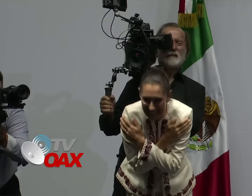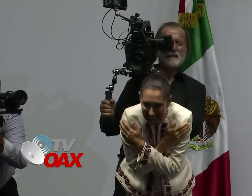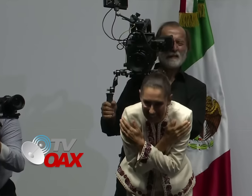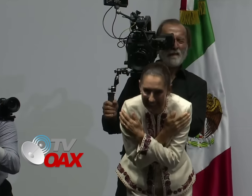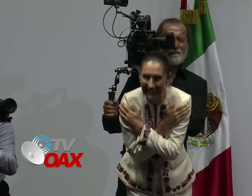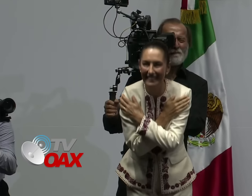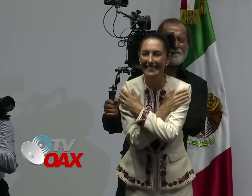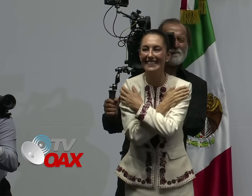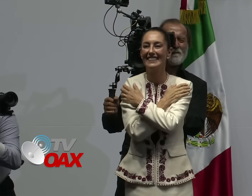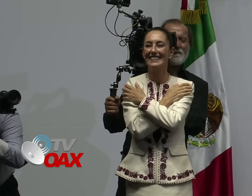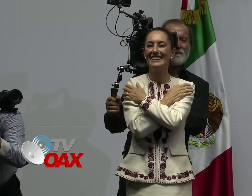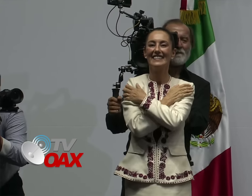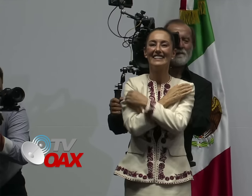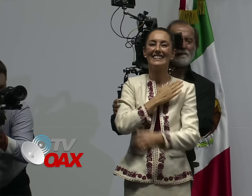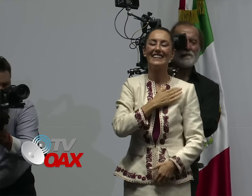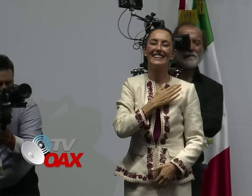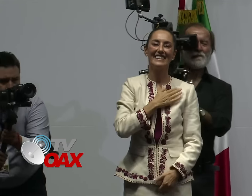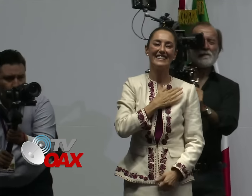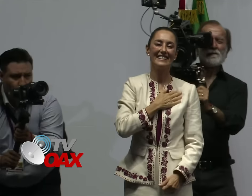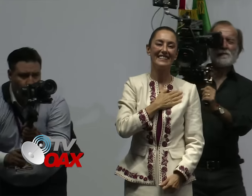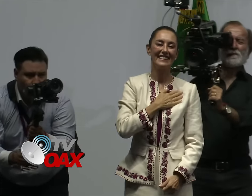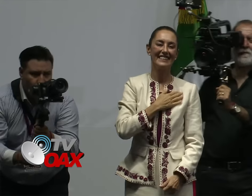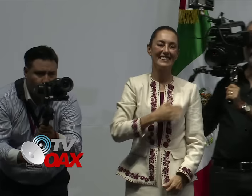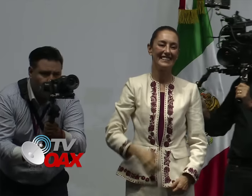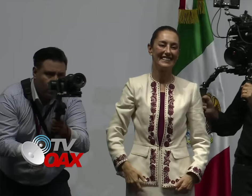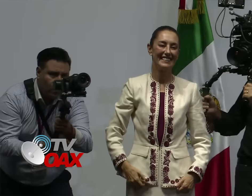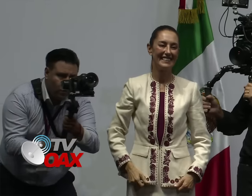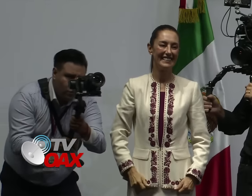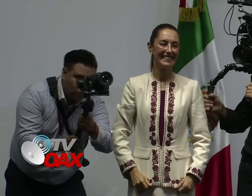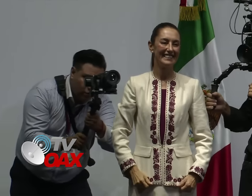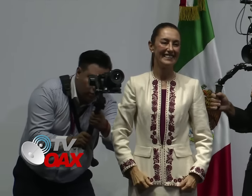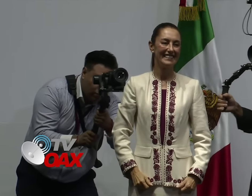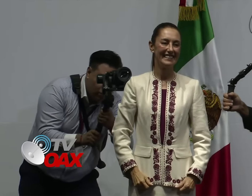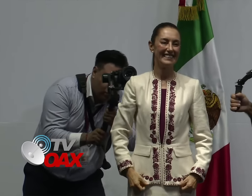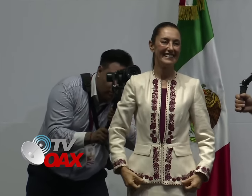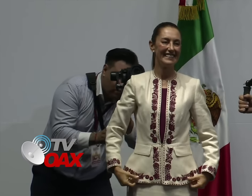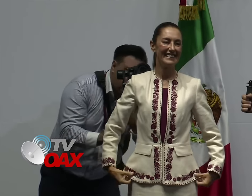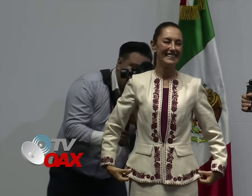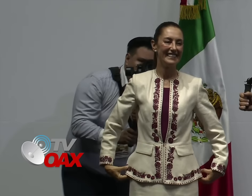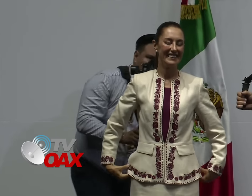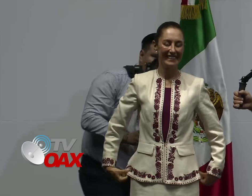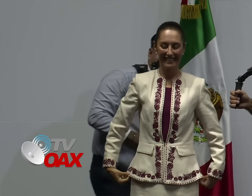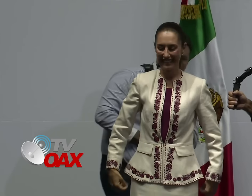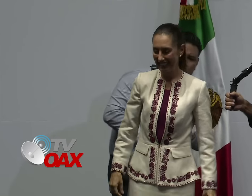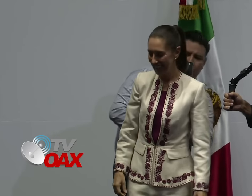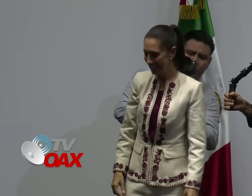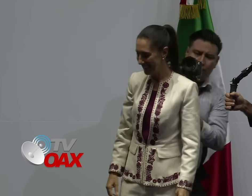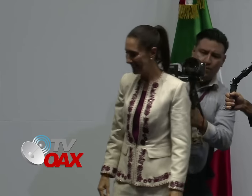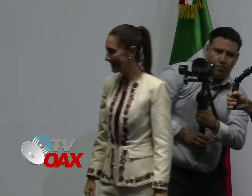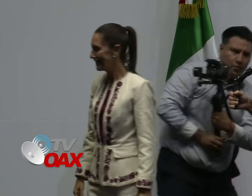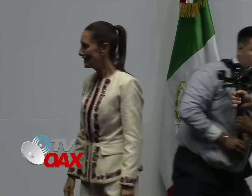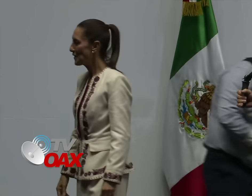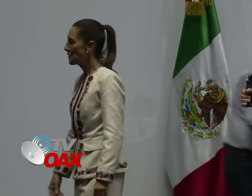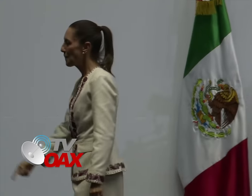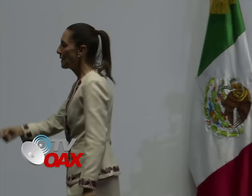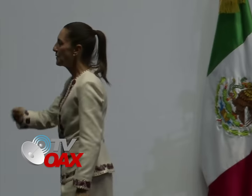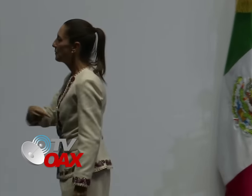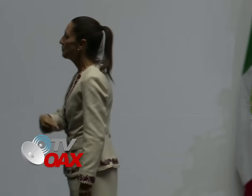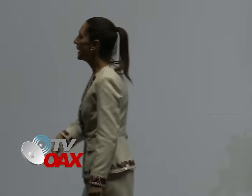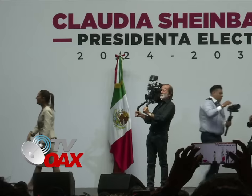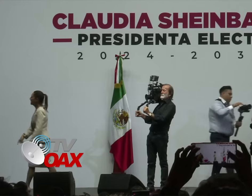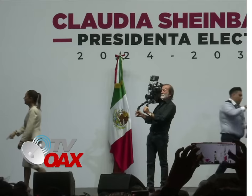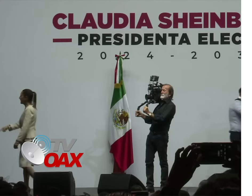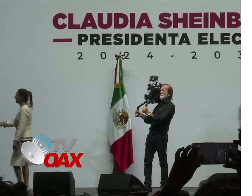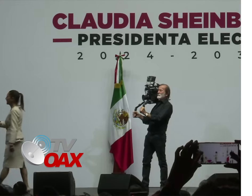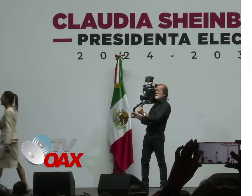Y en el marco de este importante acto, señoras y señores, les invitamos a que unamos nuestras voces para